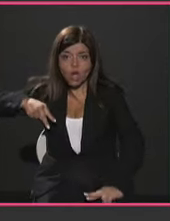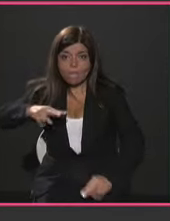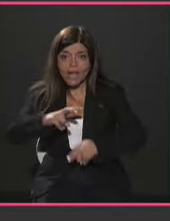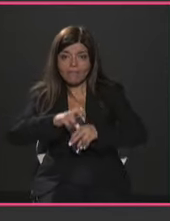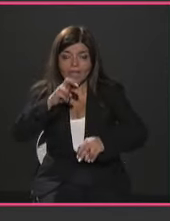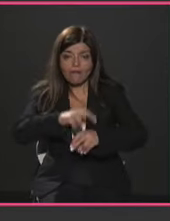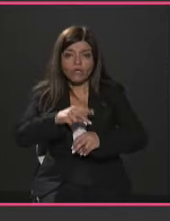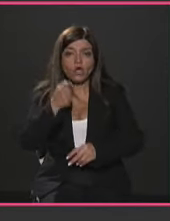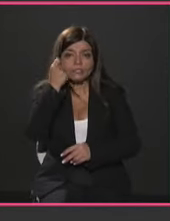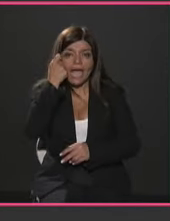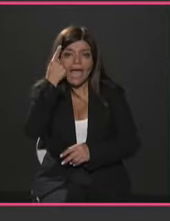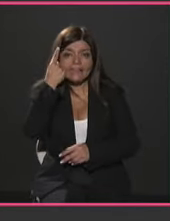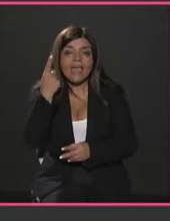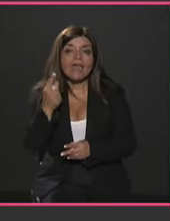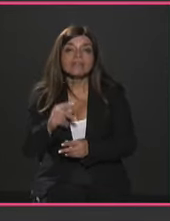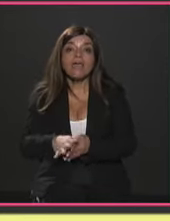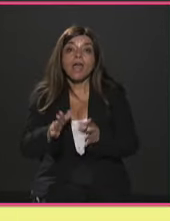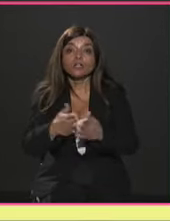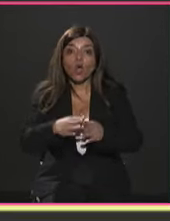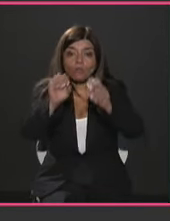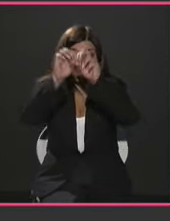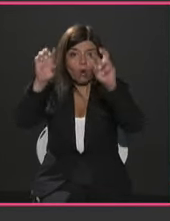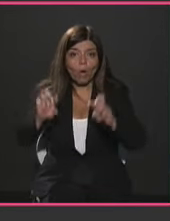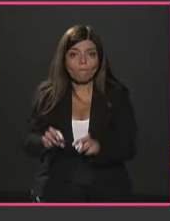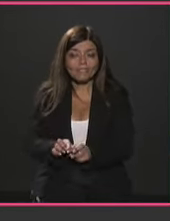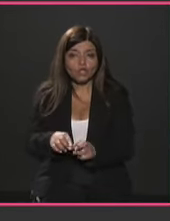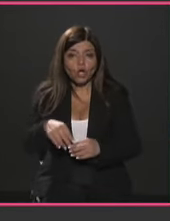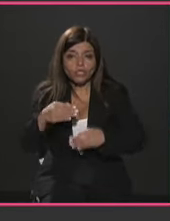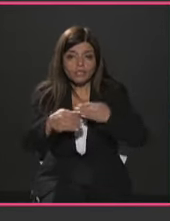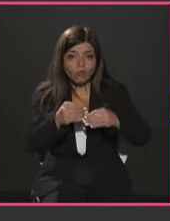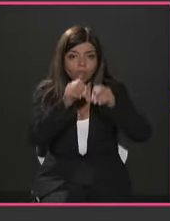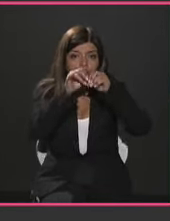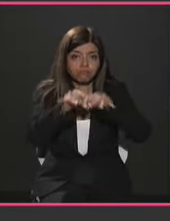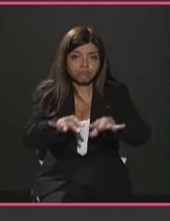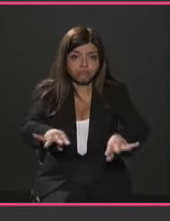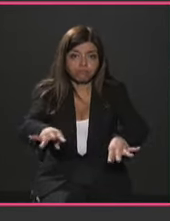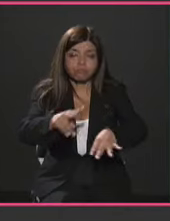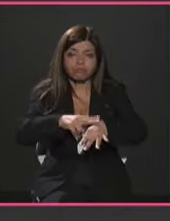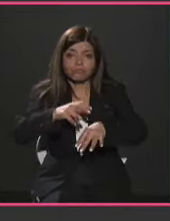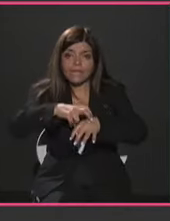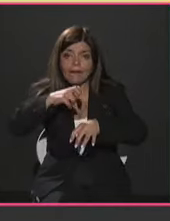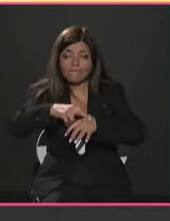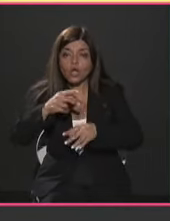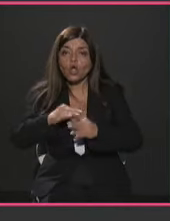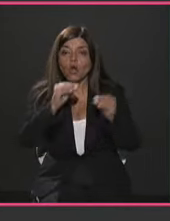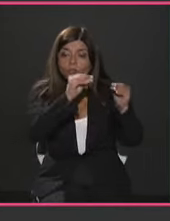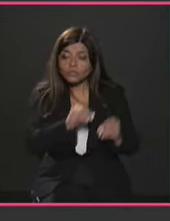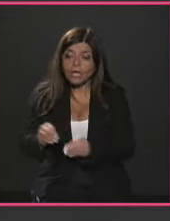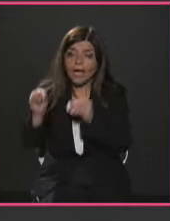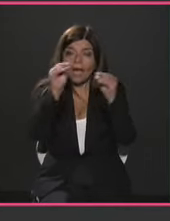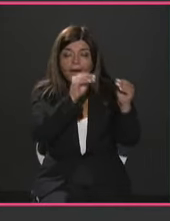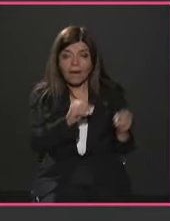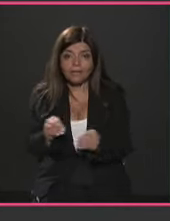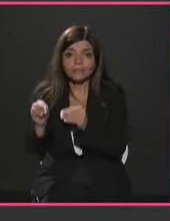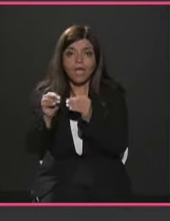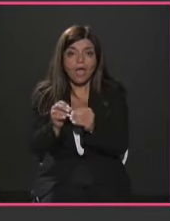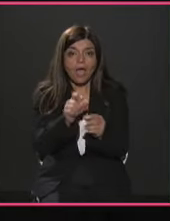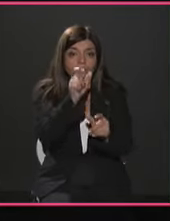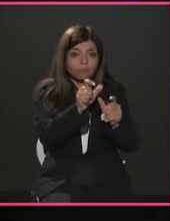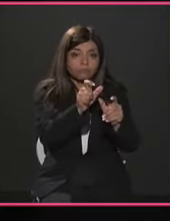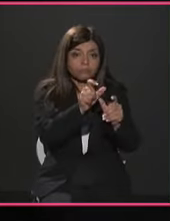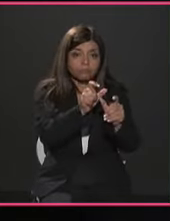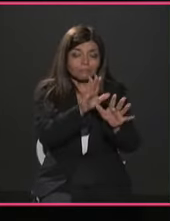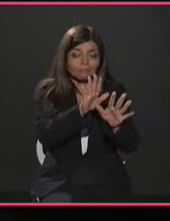podemos comprender los patrones de transmisión y de la evolución del virus y Qué tan seguido se está pasando de la población de